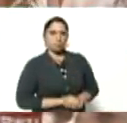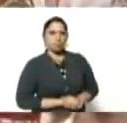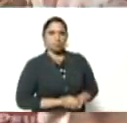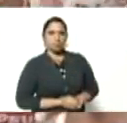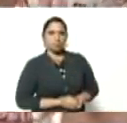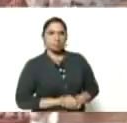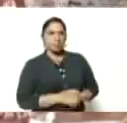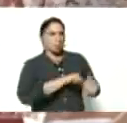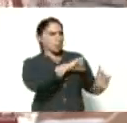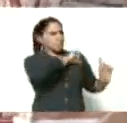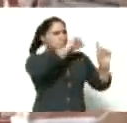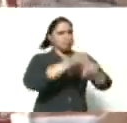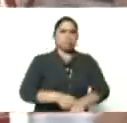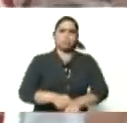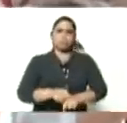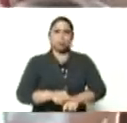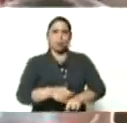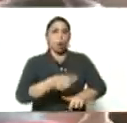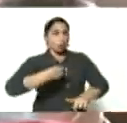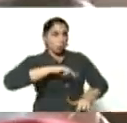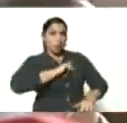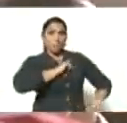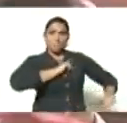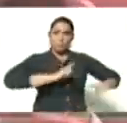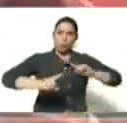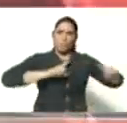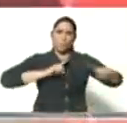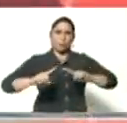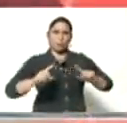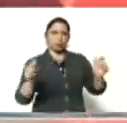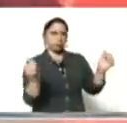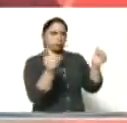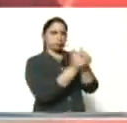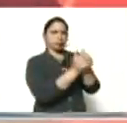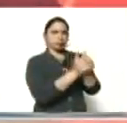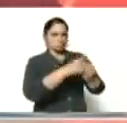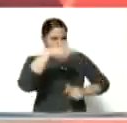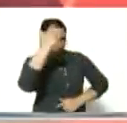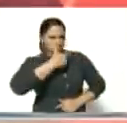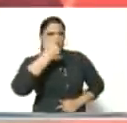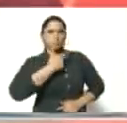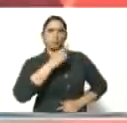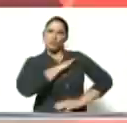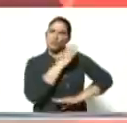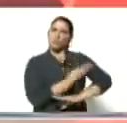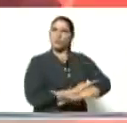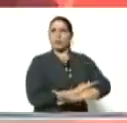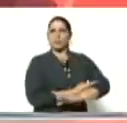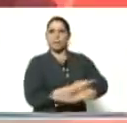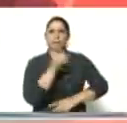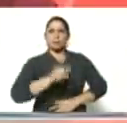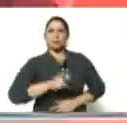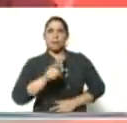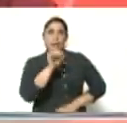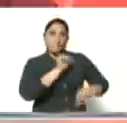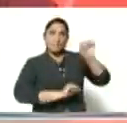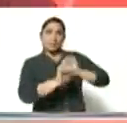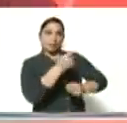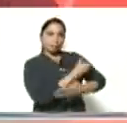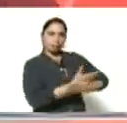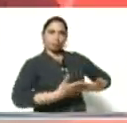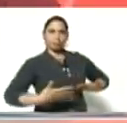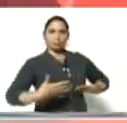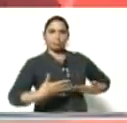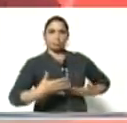Fueron derrotados y actuamos allí con la cordura necesaria para evitar una masacre, que era quizás lo que ellos